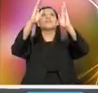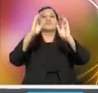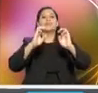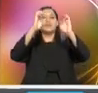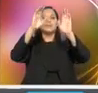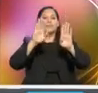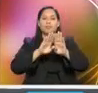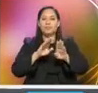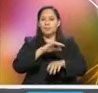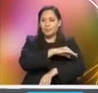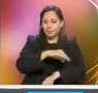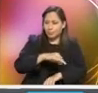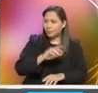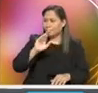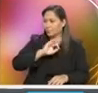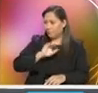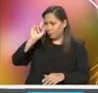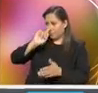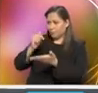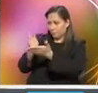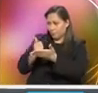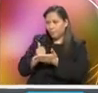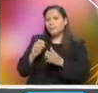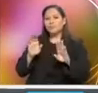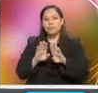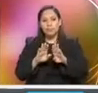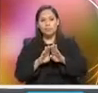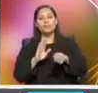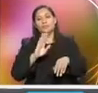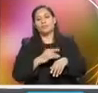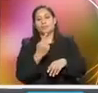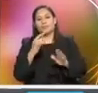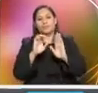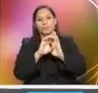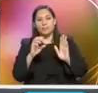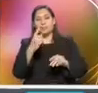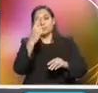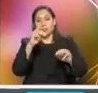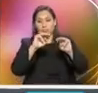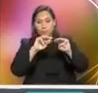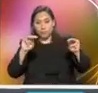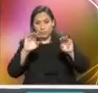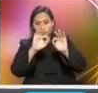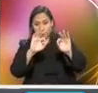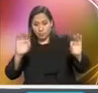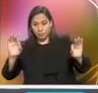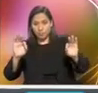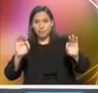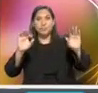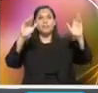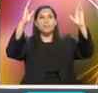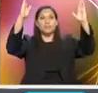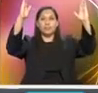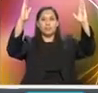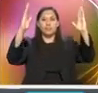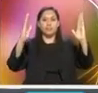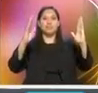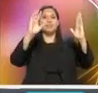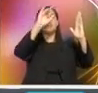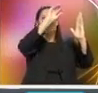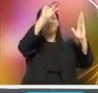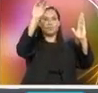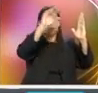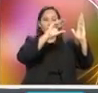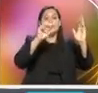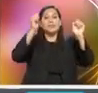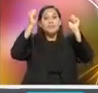Claro. En fin, con un ingeniero que te pueda decir, porque digamos en 1 metro cuadrado tú puedes llegar a incrementar el peso entre